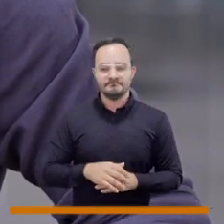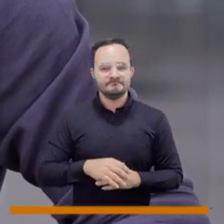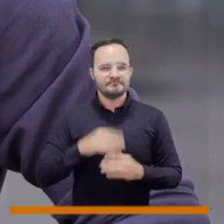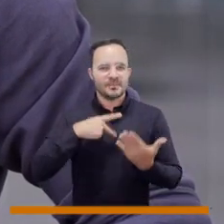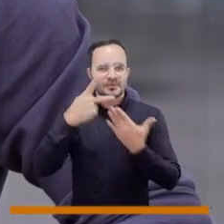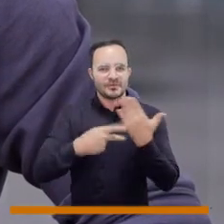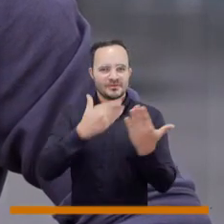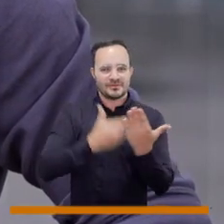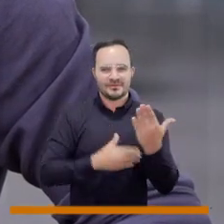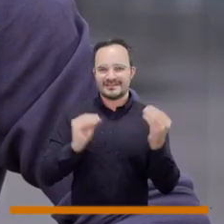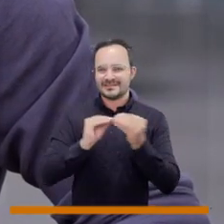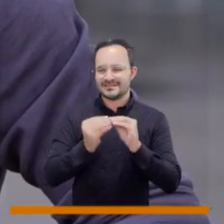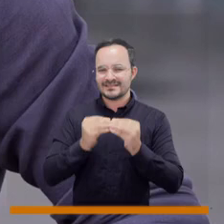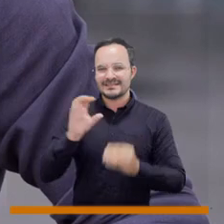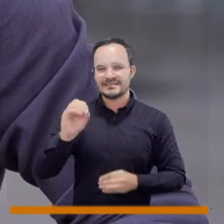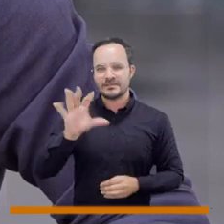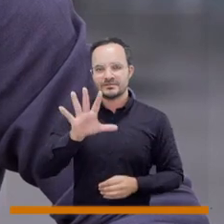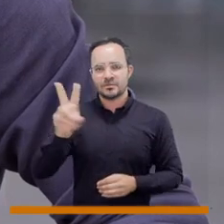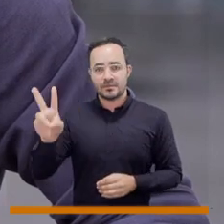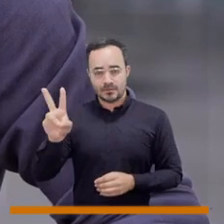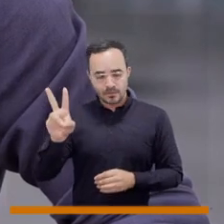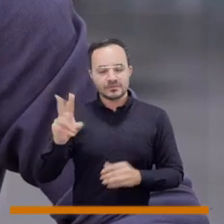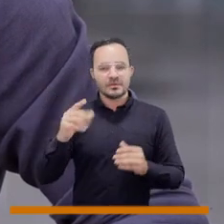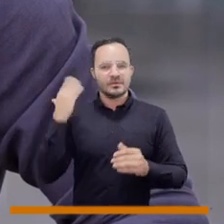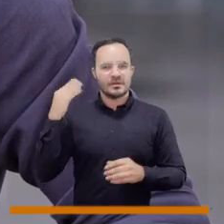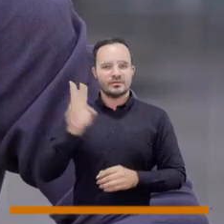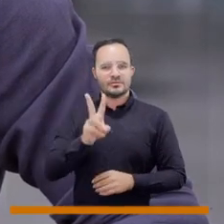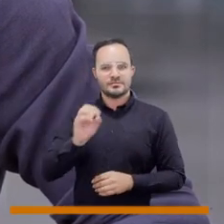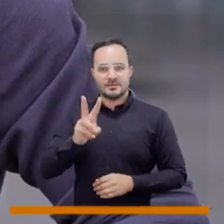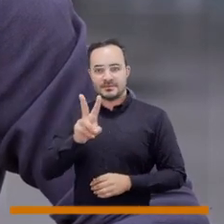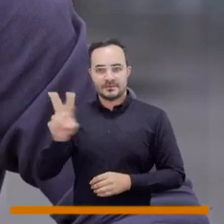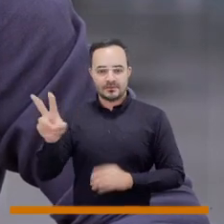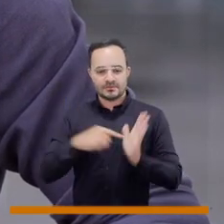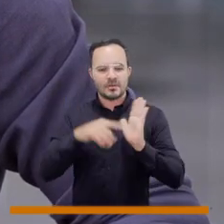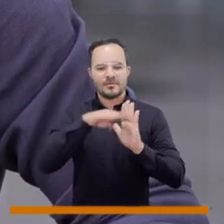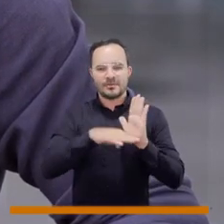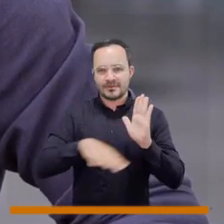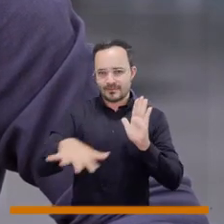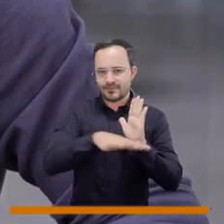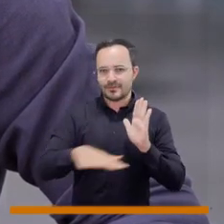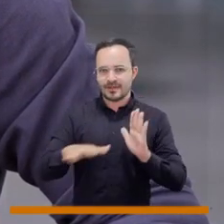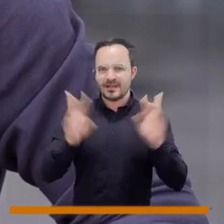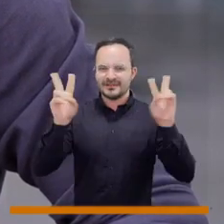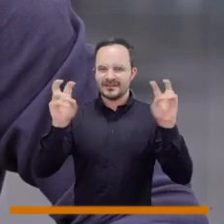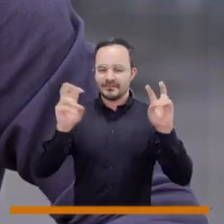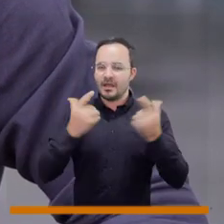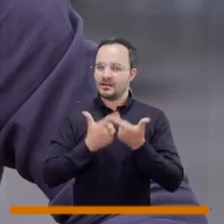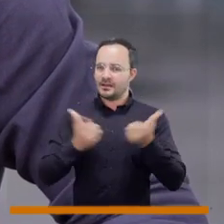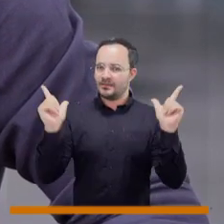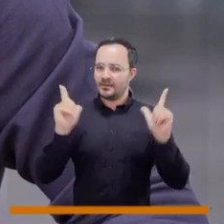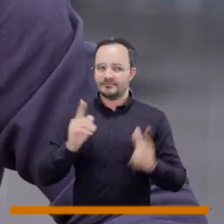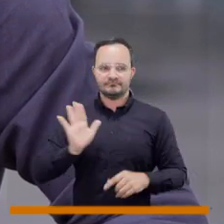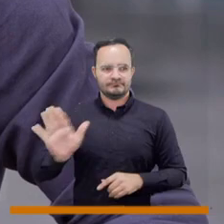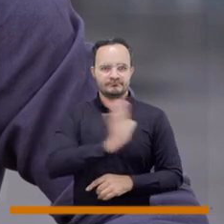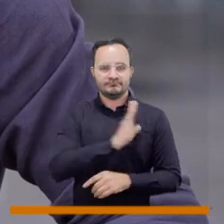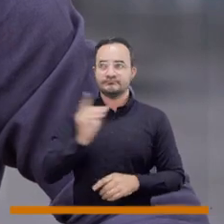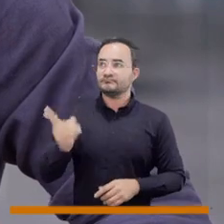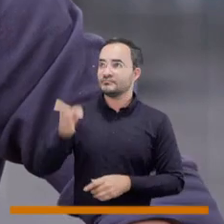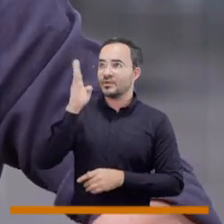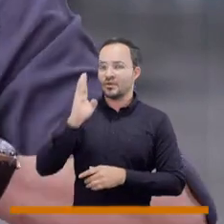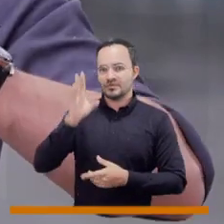052 en el 2022 fue aprobado, la política pública de libertad religiosa en esta ciudad. Lo